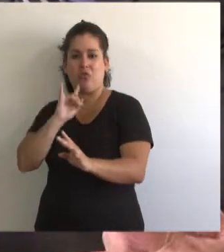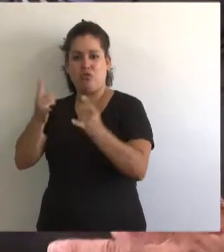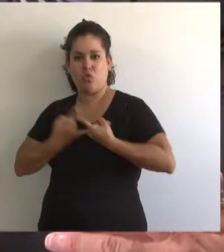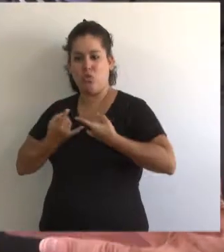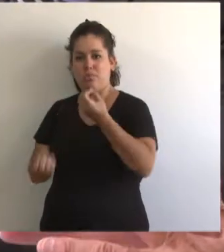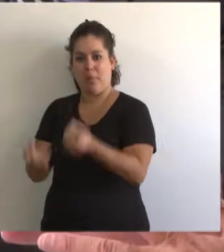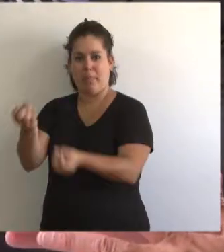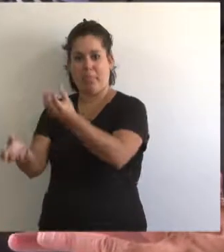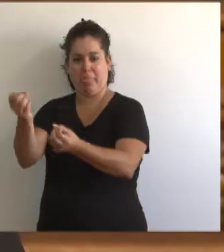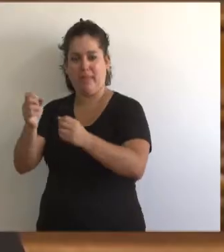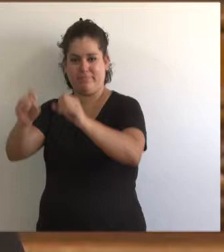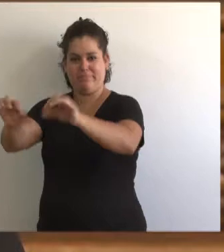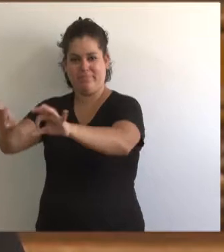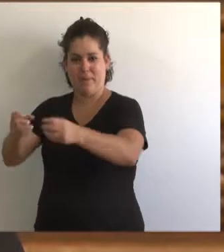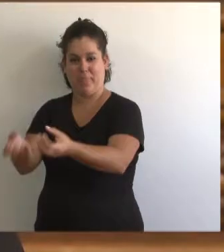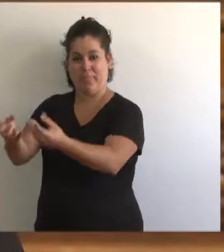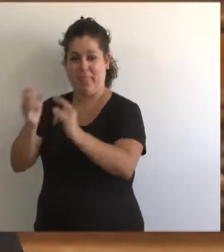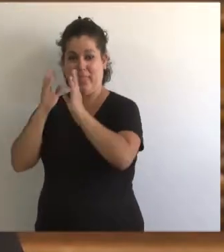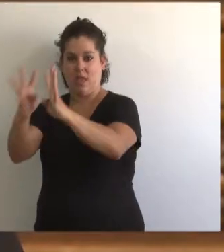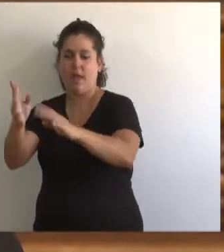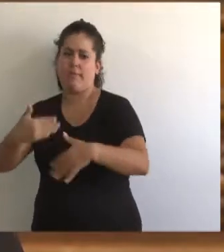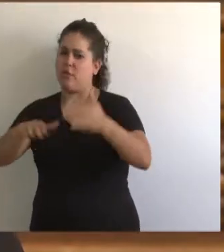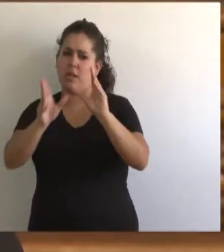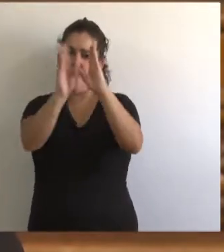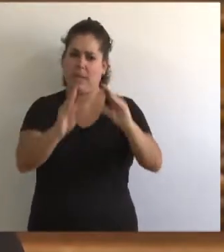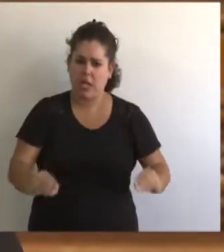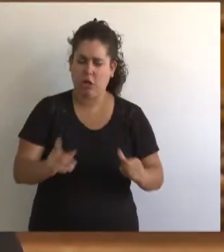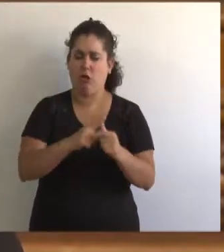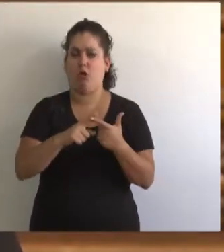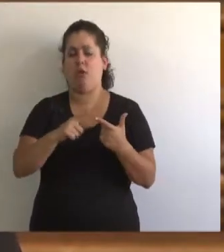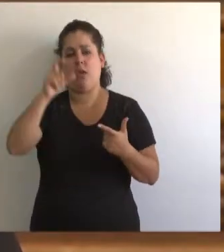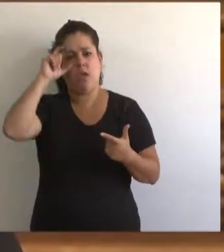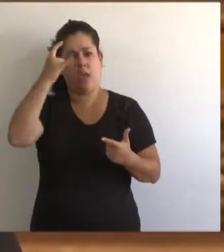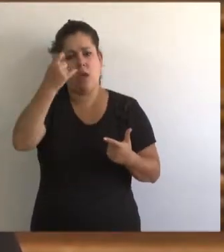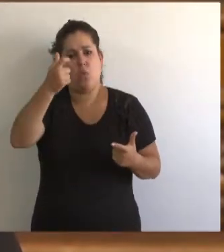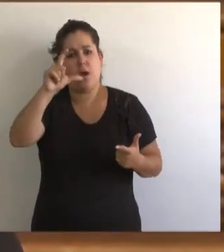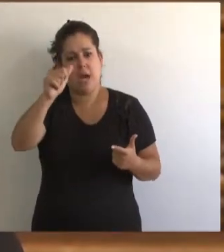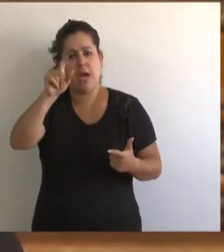bosques implantados, la gran mayoría son pinos,